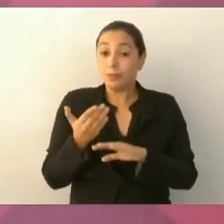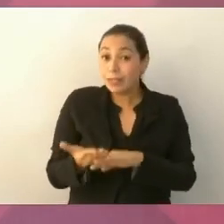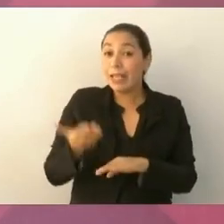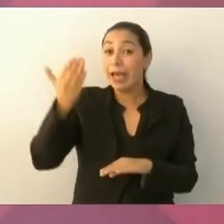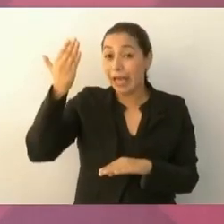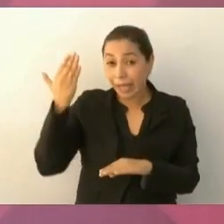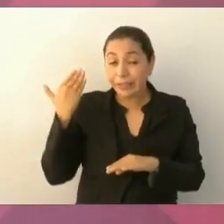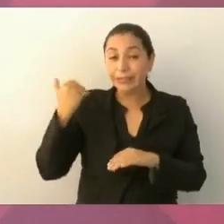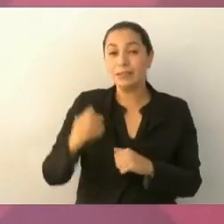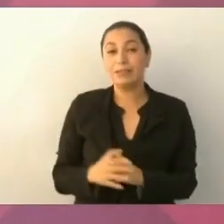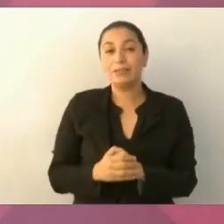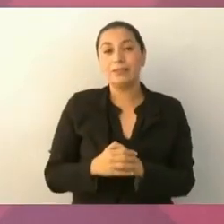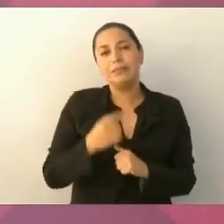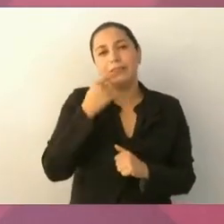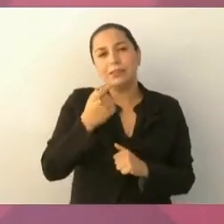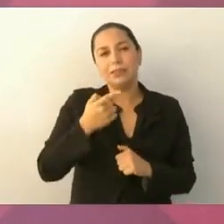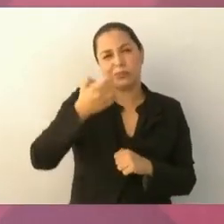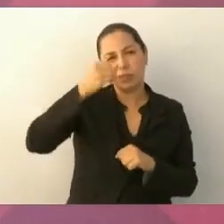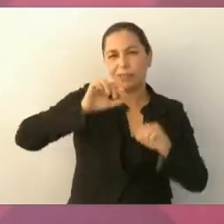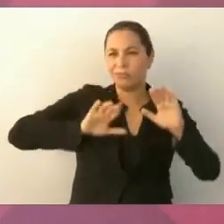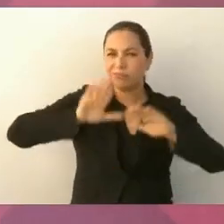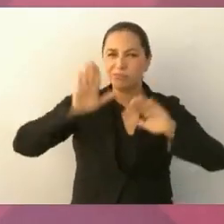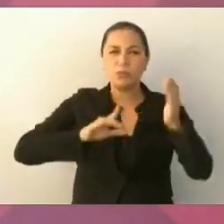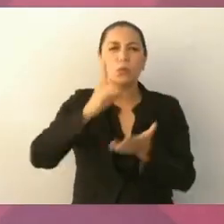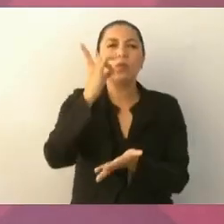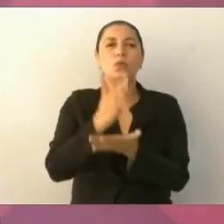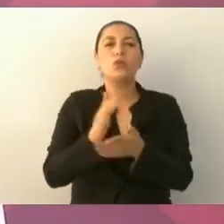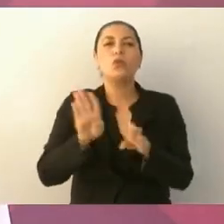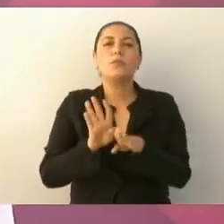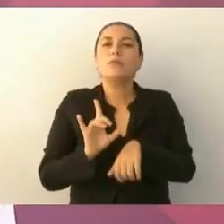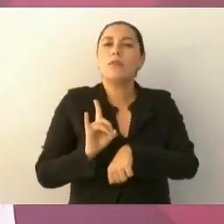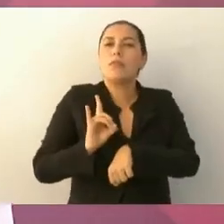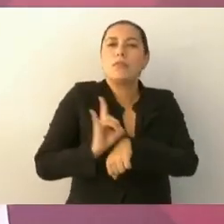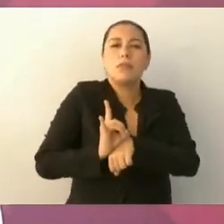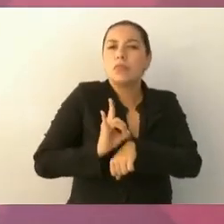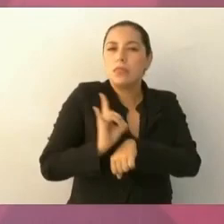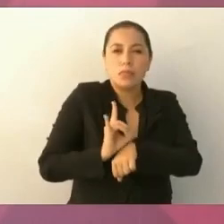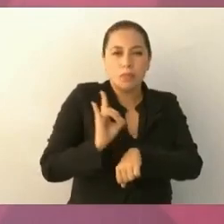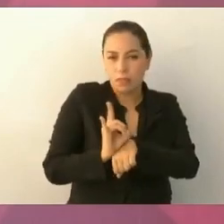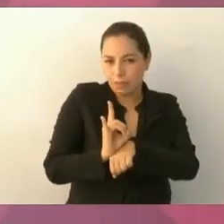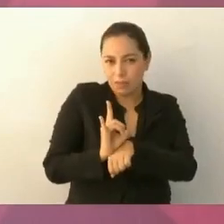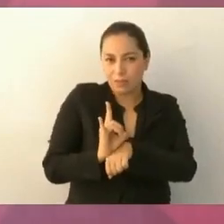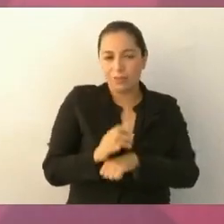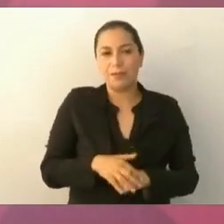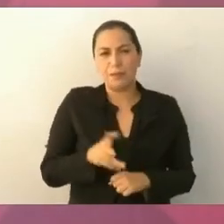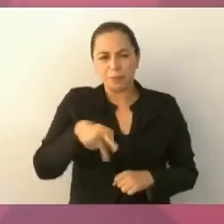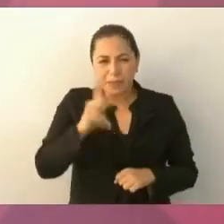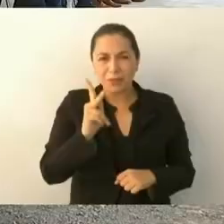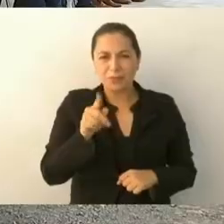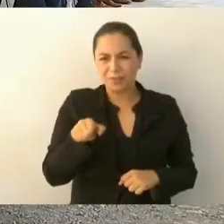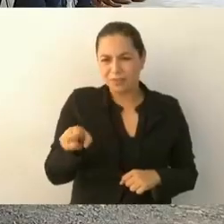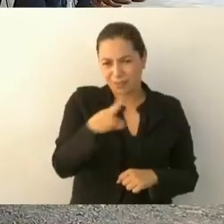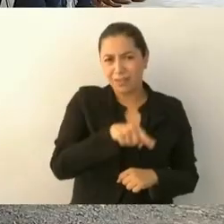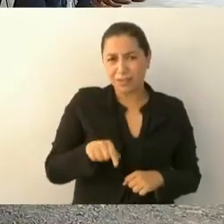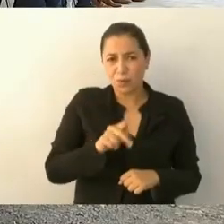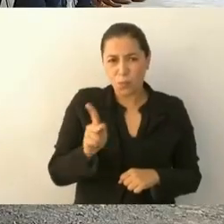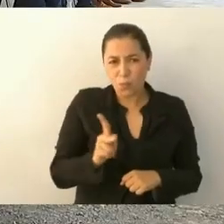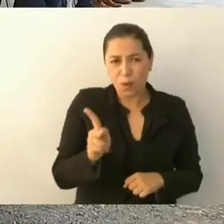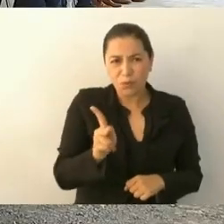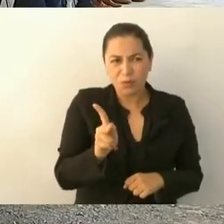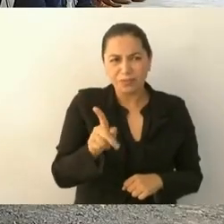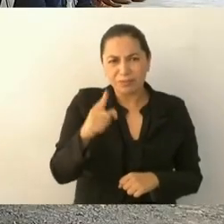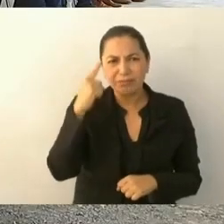usaban la democracia nada más como fachada, pero el pueblo no